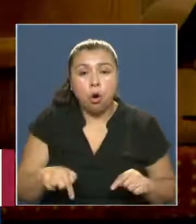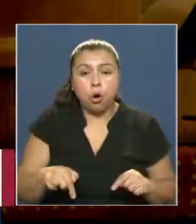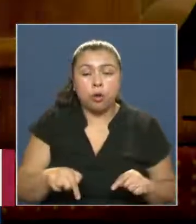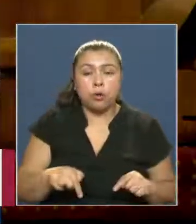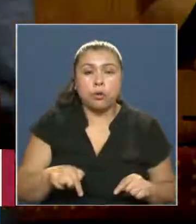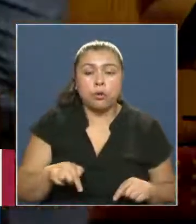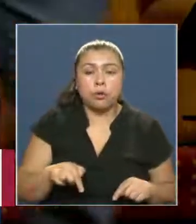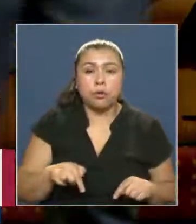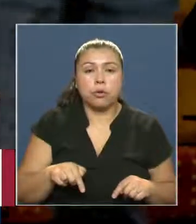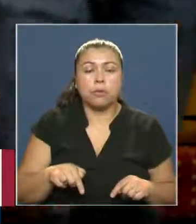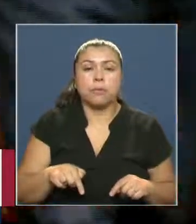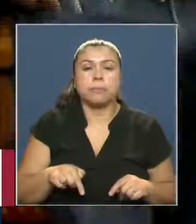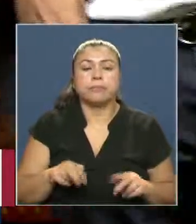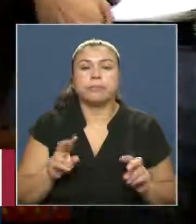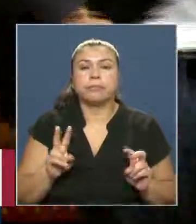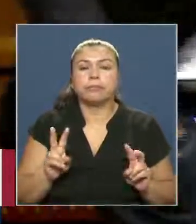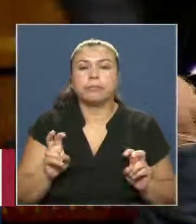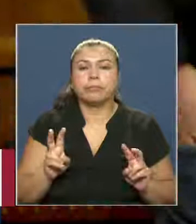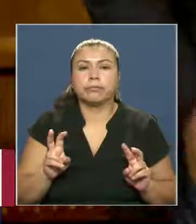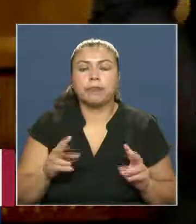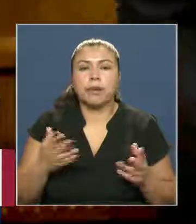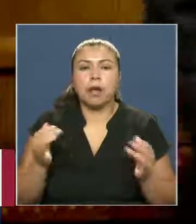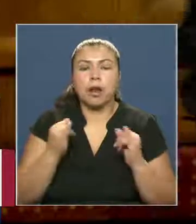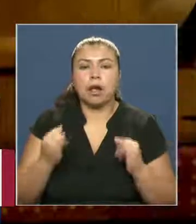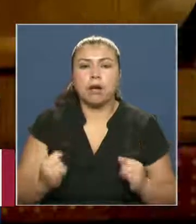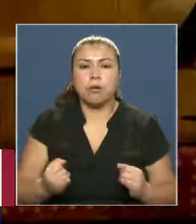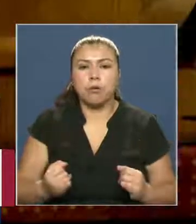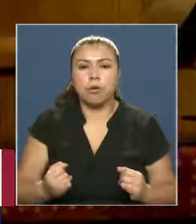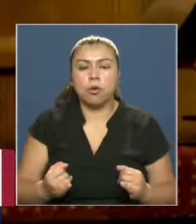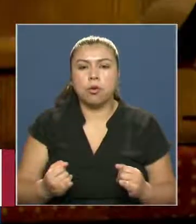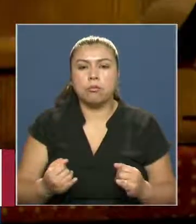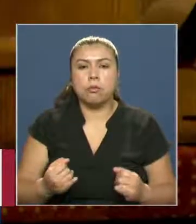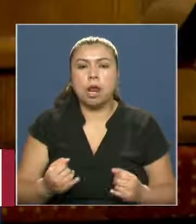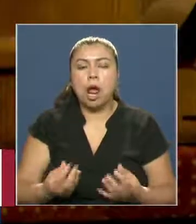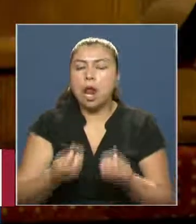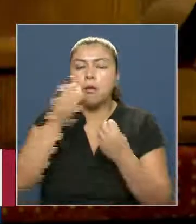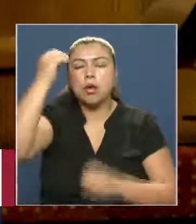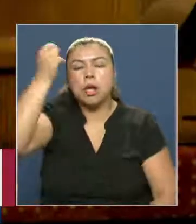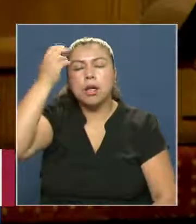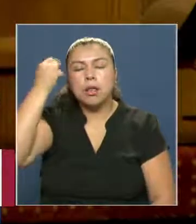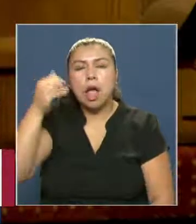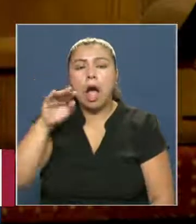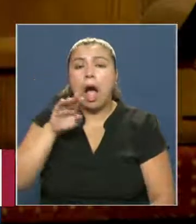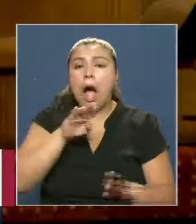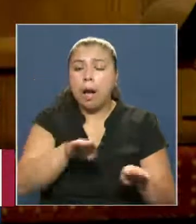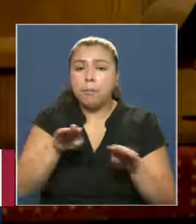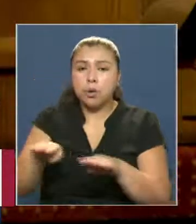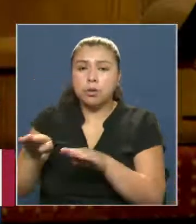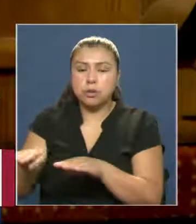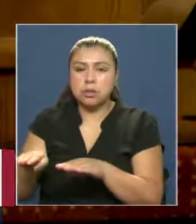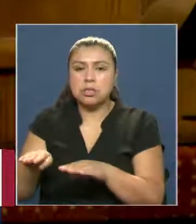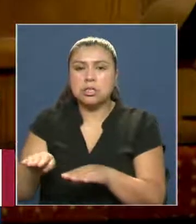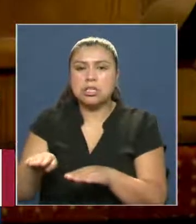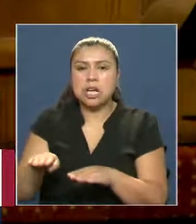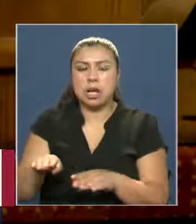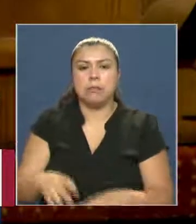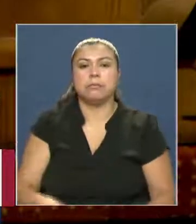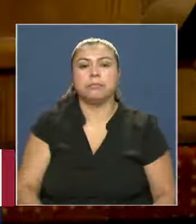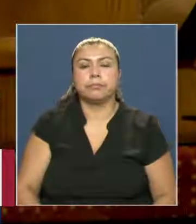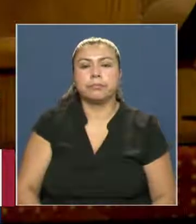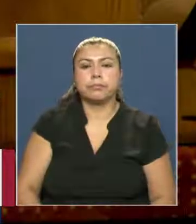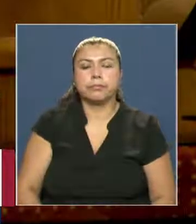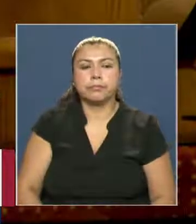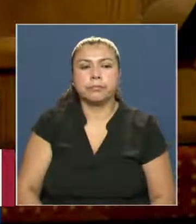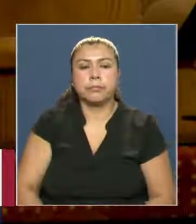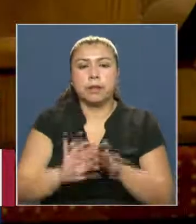el tema de fondo, sino que en la forma, las buenas ideas, apoyarlas por sobre la crítica permanente. Gracias,